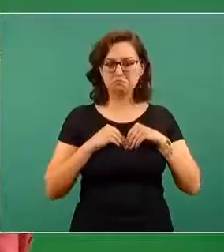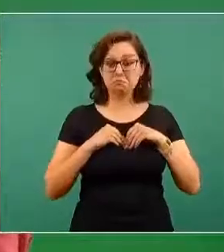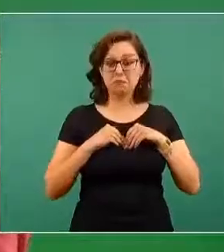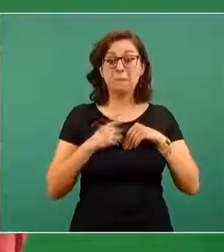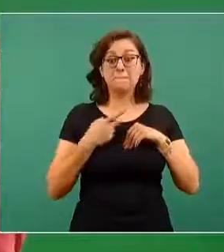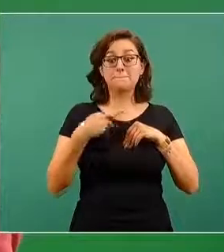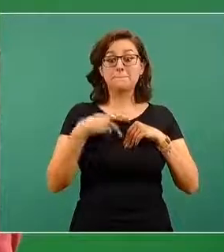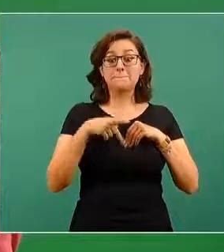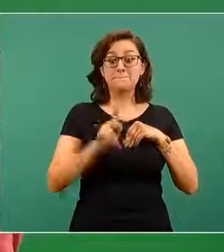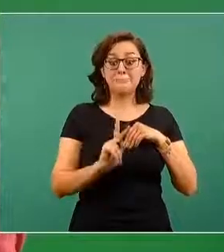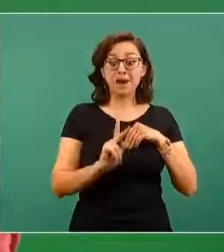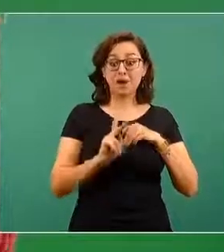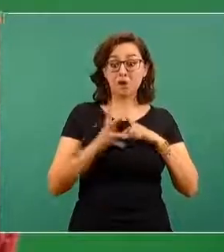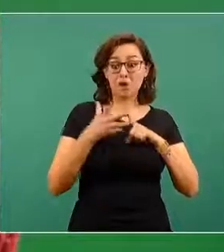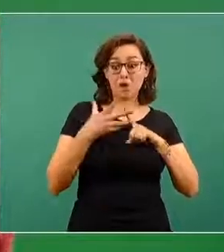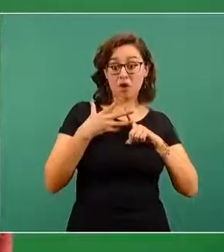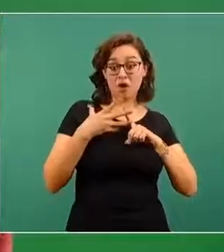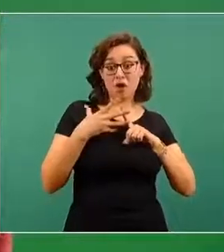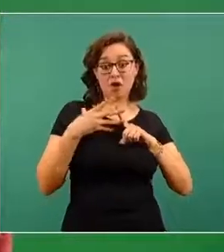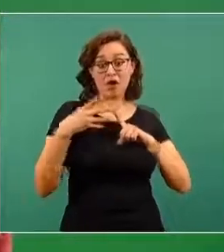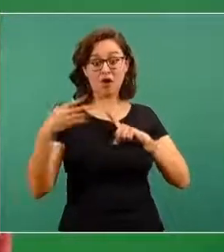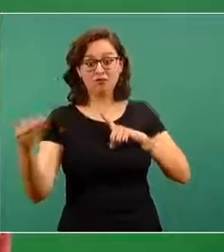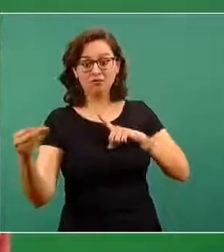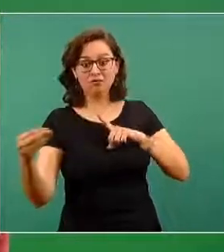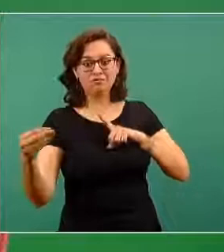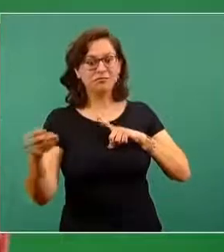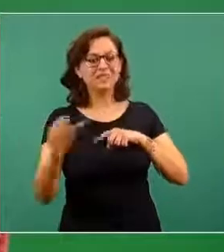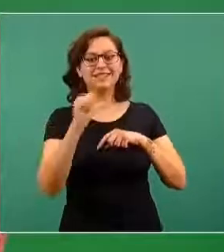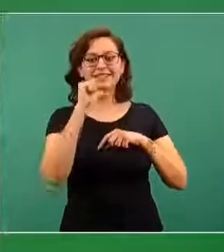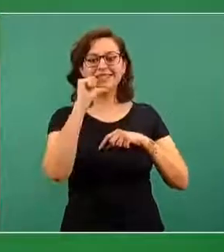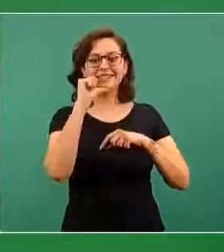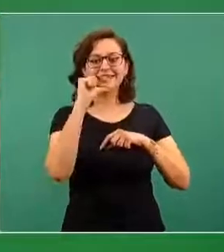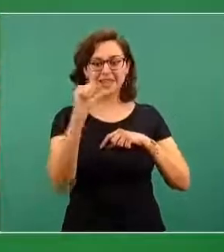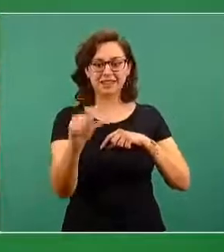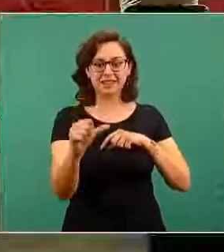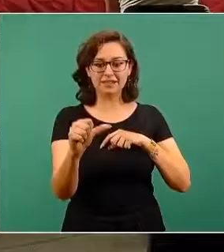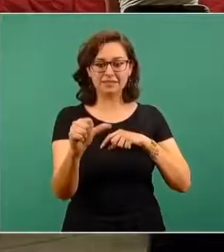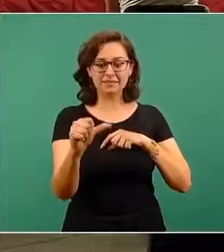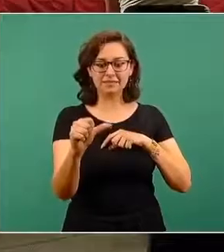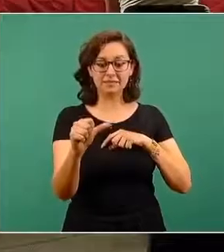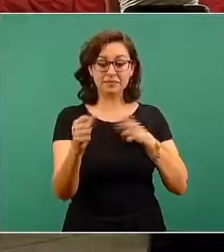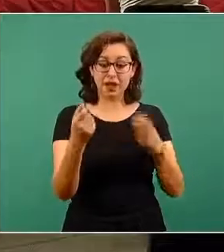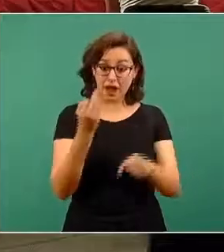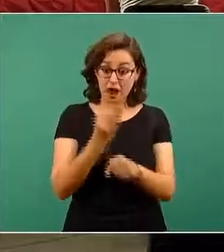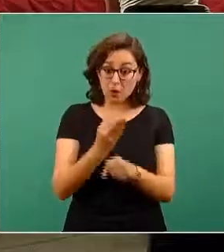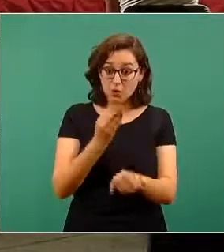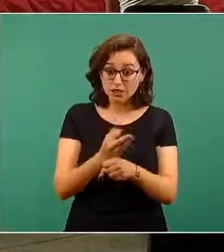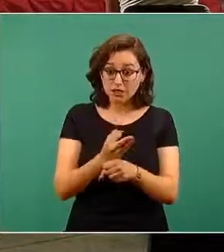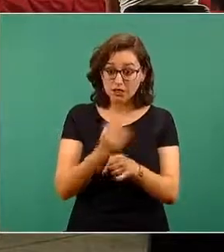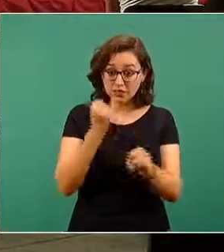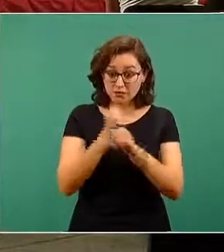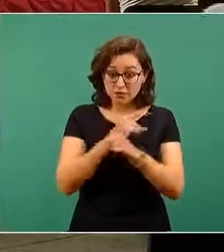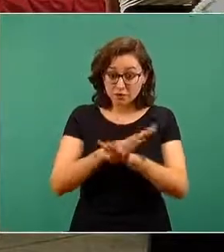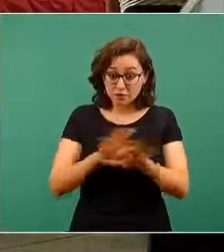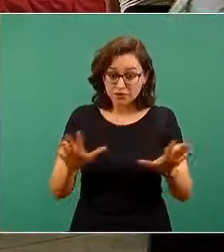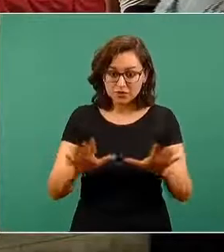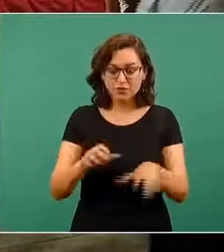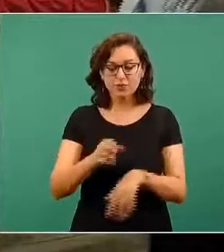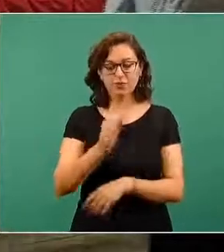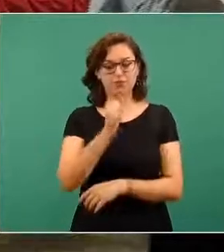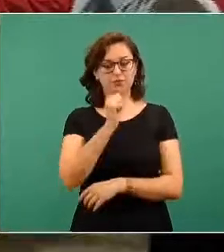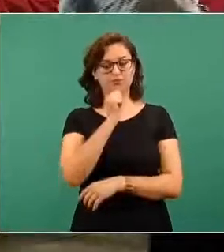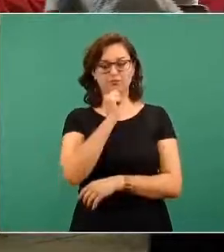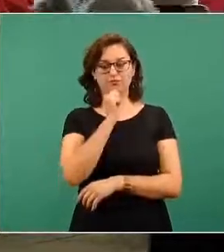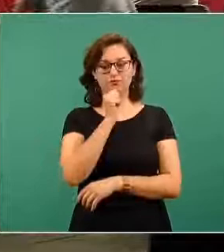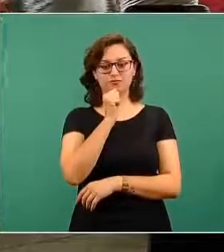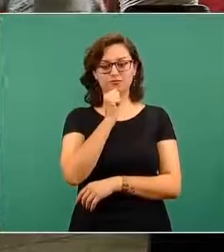ya no pueda tener la condición de portador asintomático. no se tiene información directa sobre la